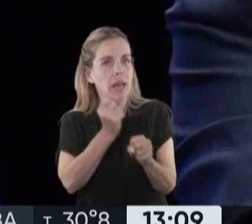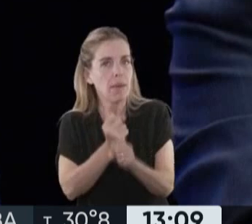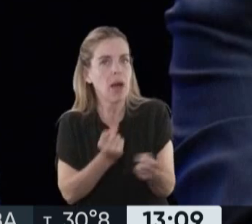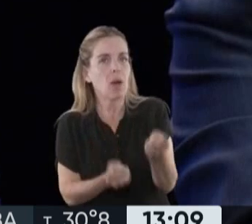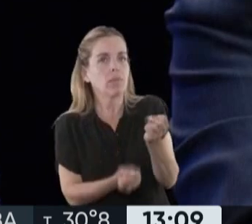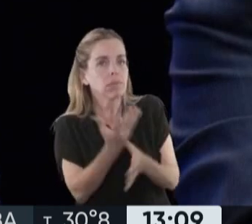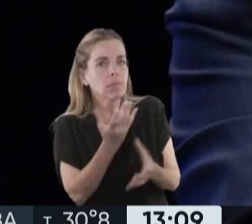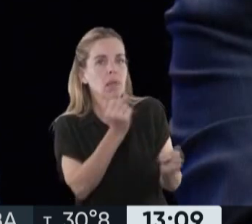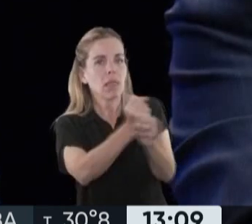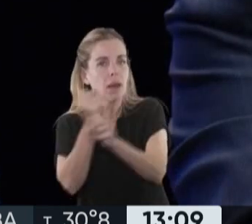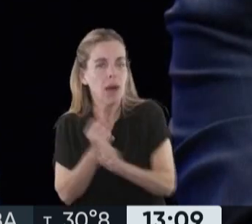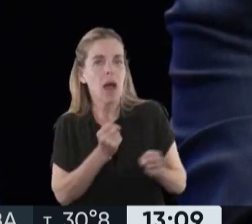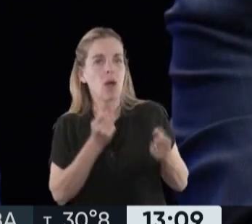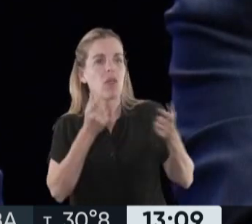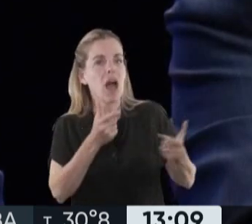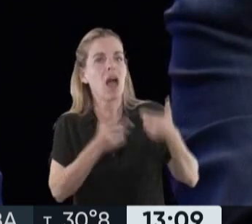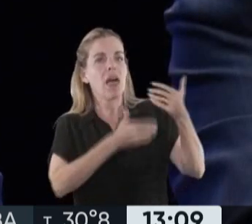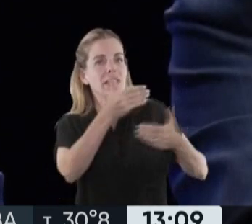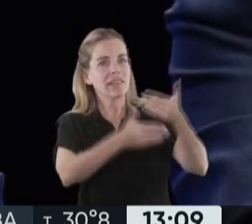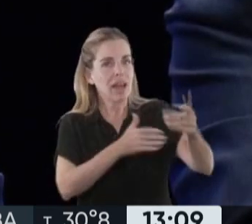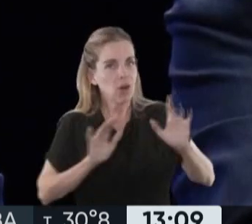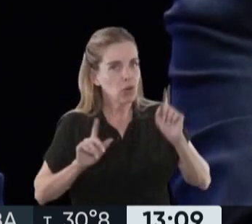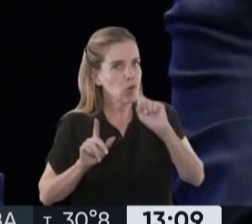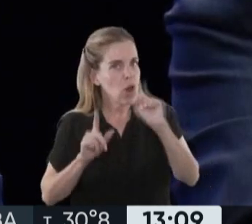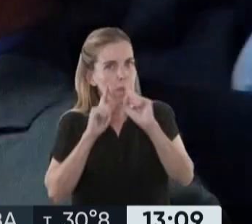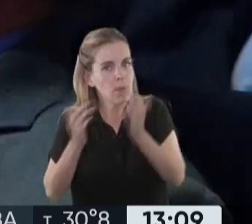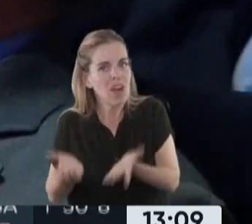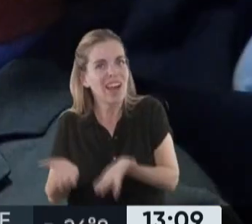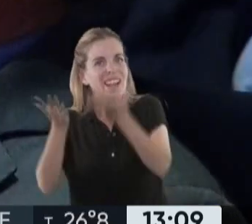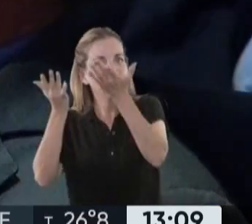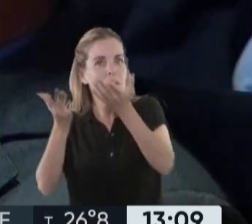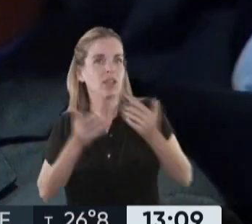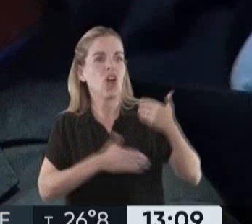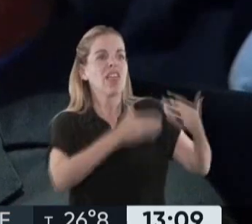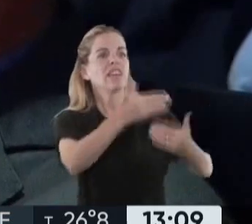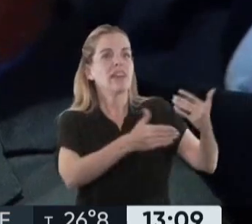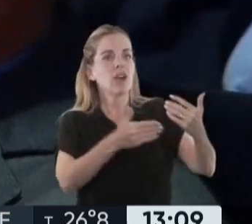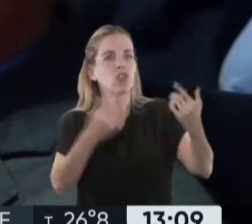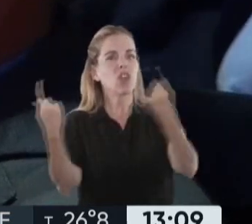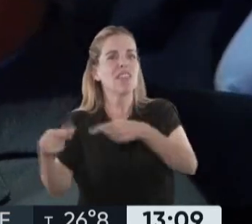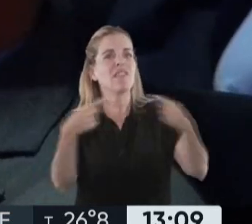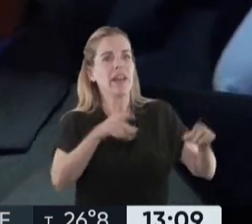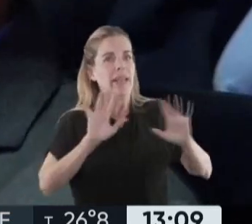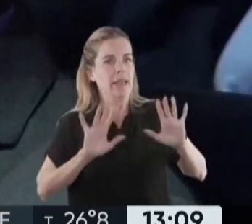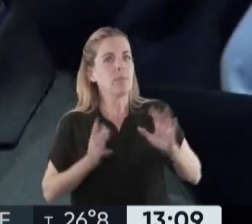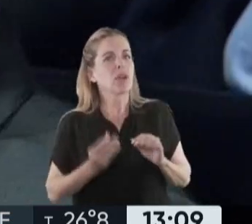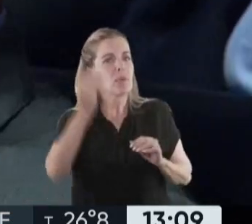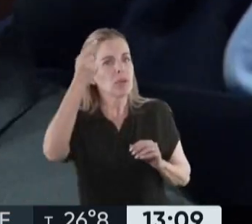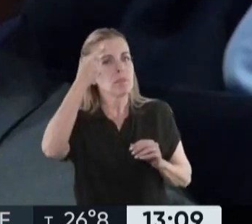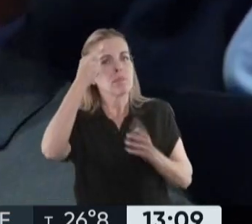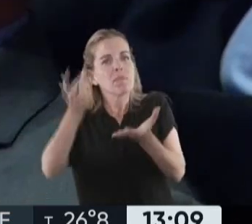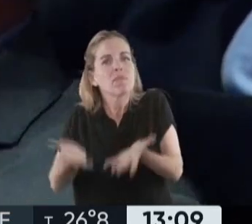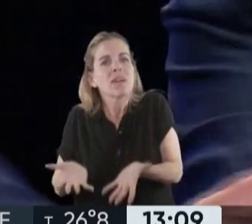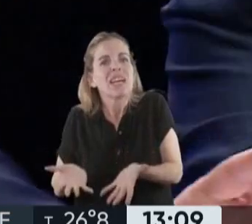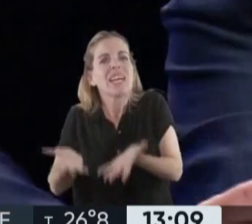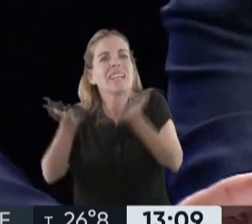genera desarrollo, que no es lo mismo que crecer, porque el crecimiento muchas veces